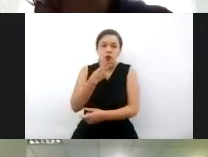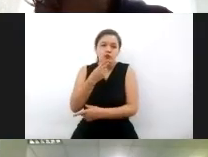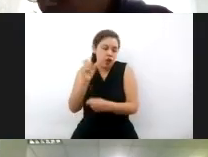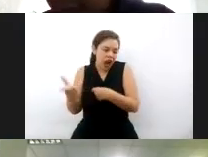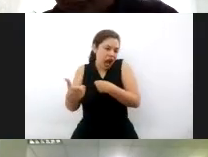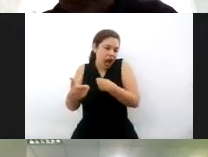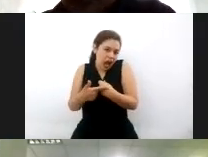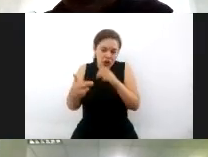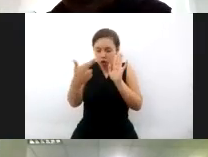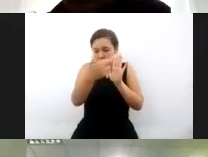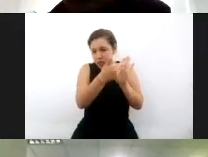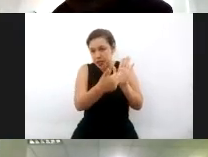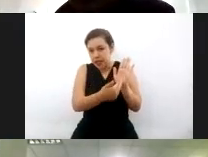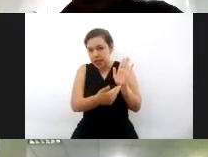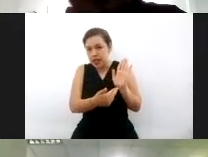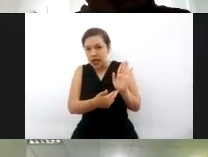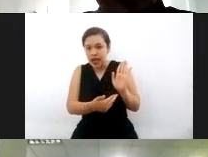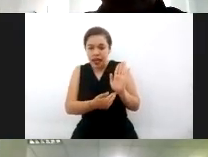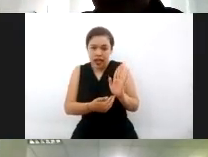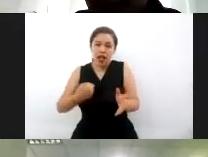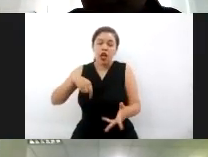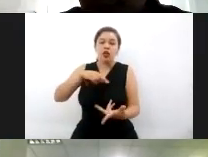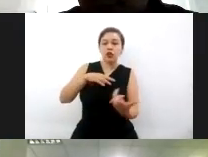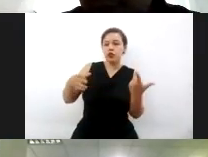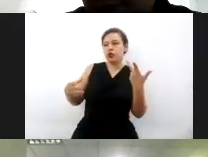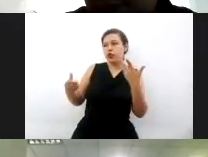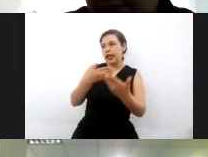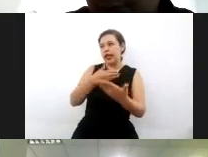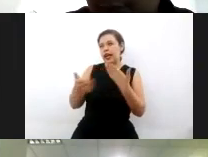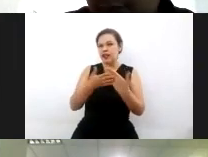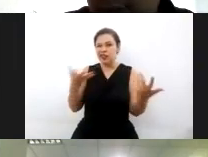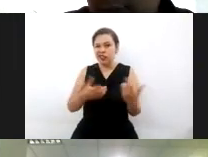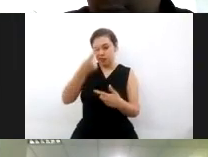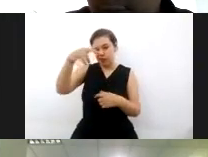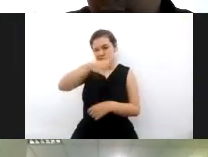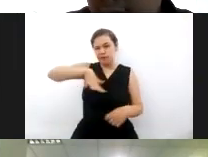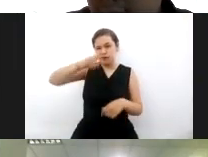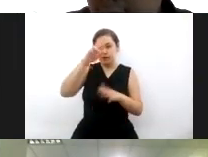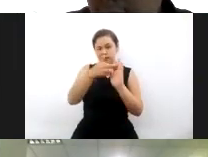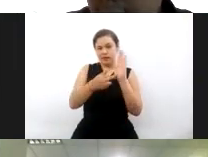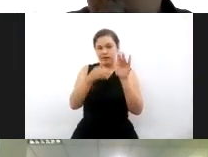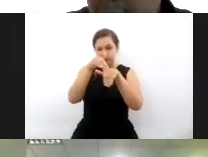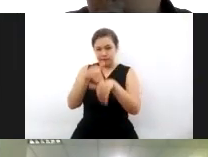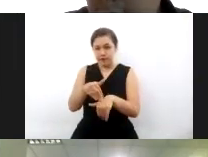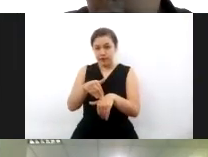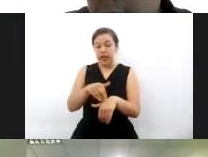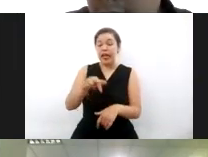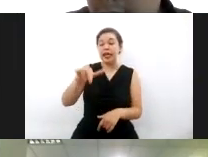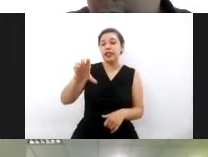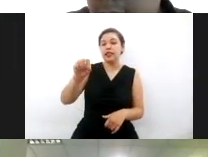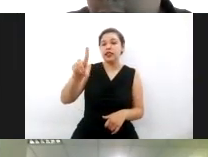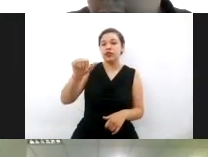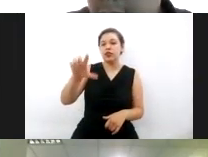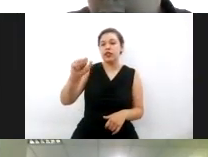instrucción, sobre la forma de cómo debemos actuar en determinado espacio físico. Un residuo sanitario, pues va a ser todo